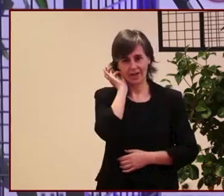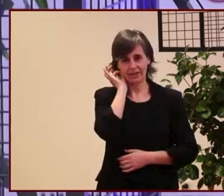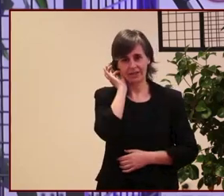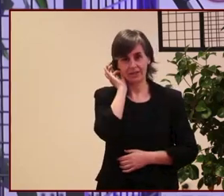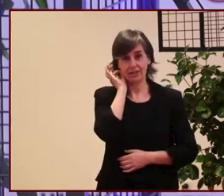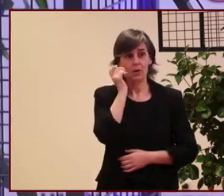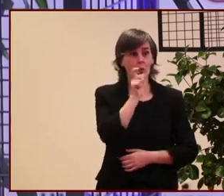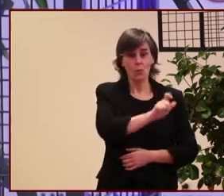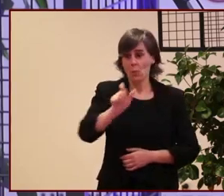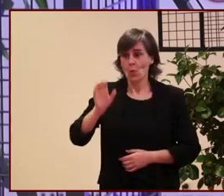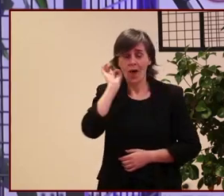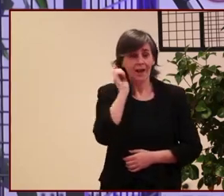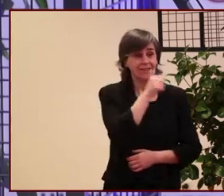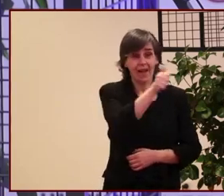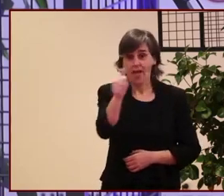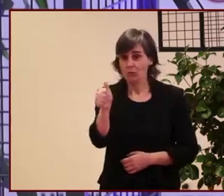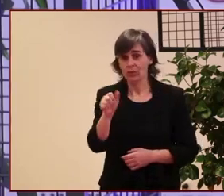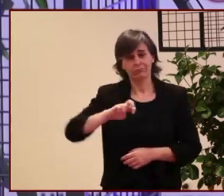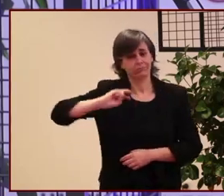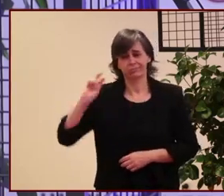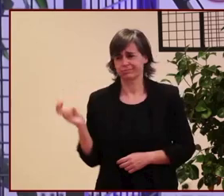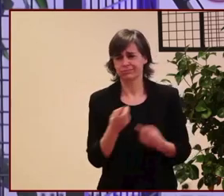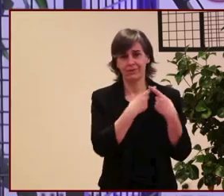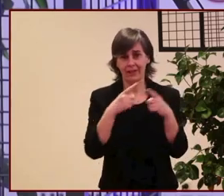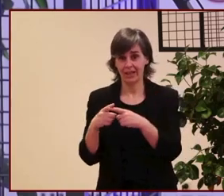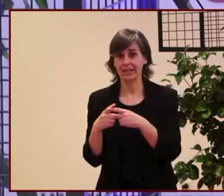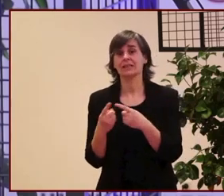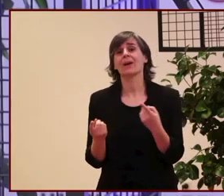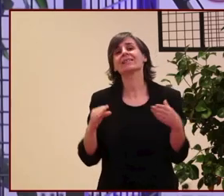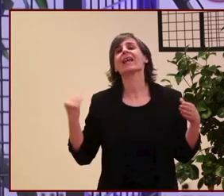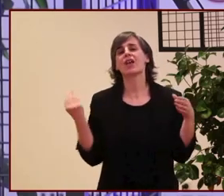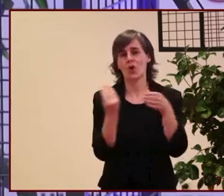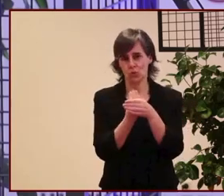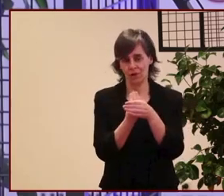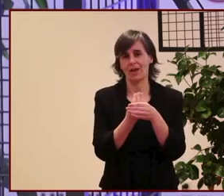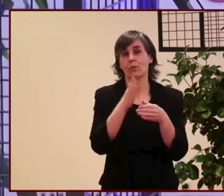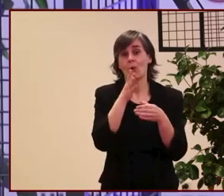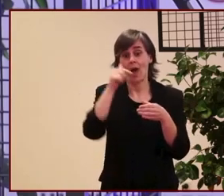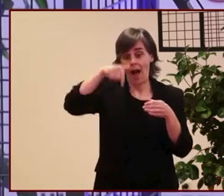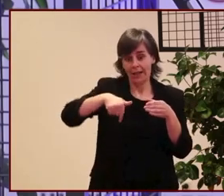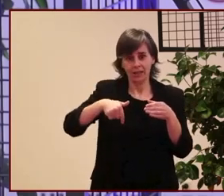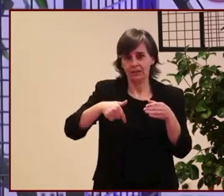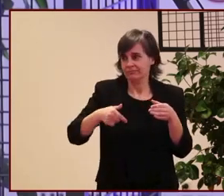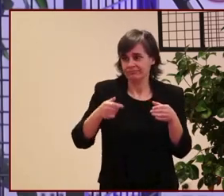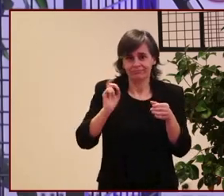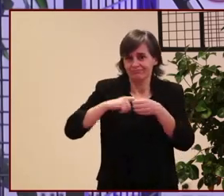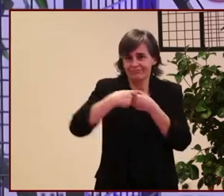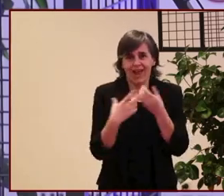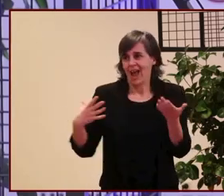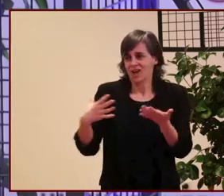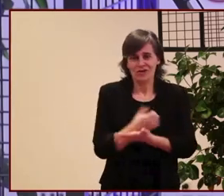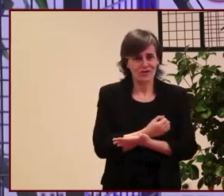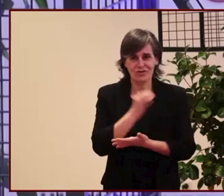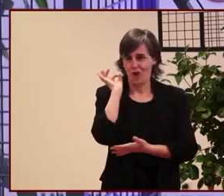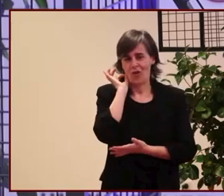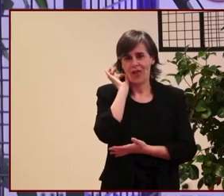inclusiva porque aquí en esta cobija entramos todas todas desde todo punto de vista no